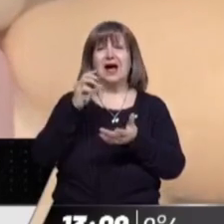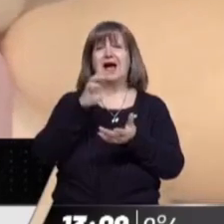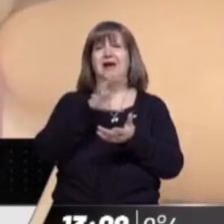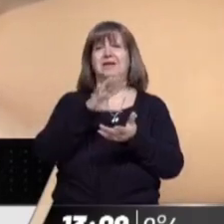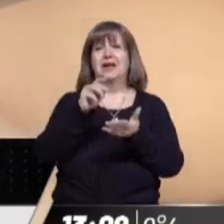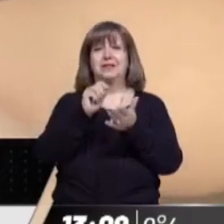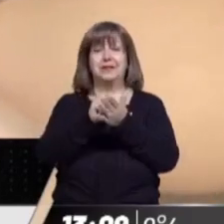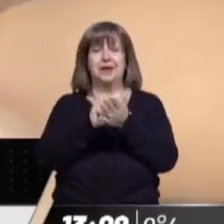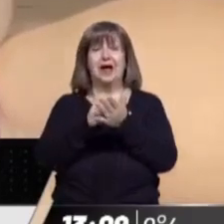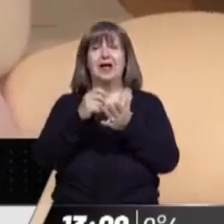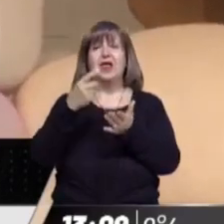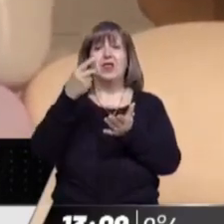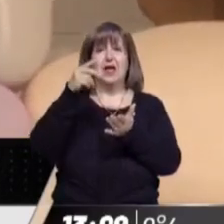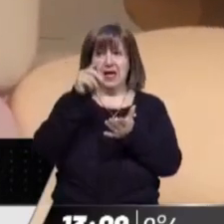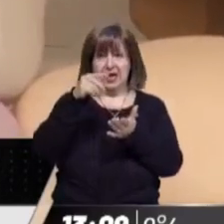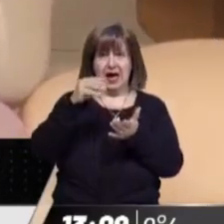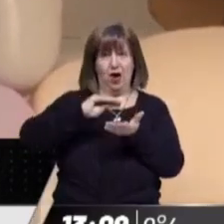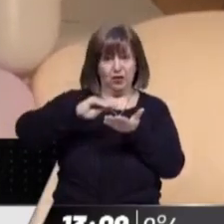son